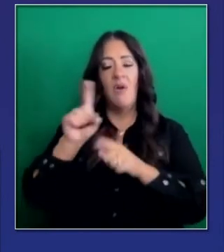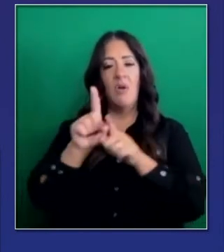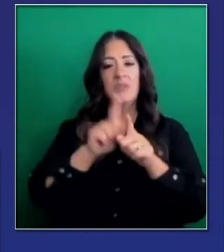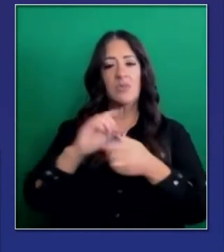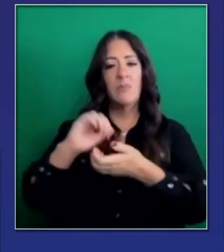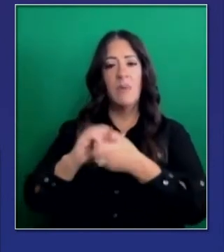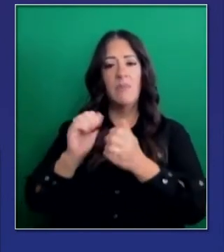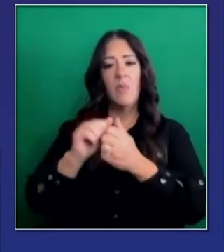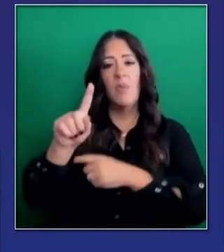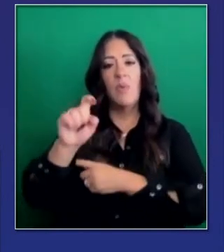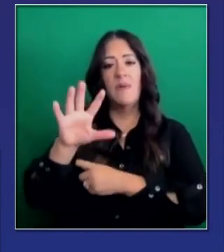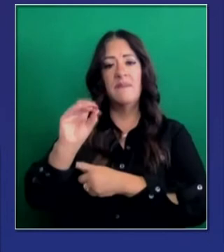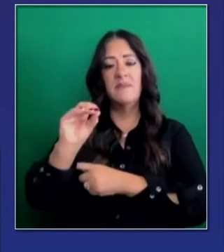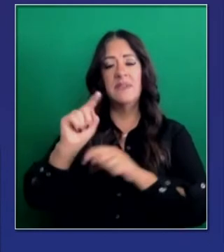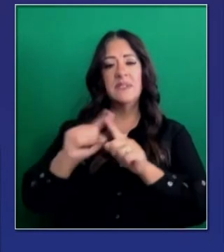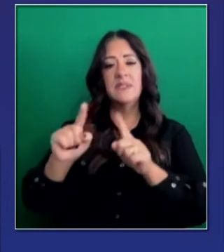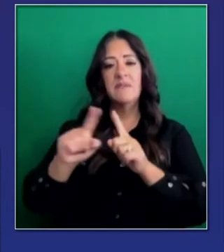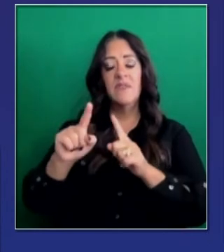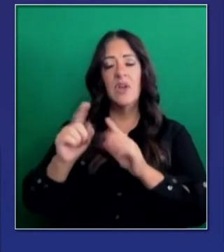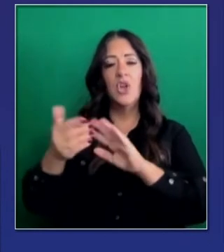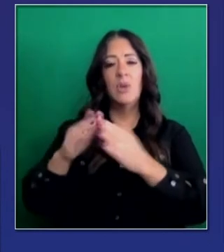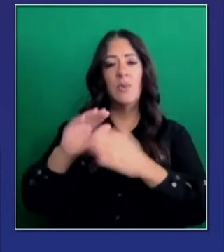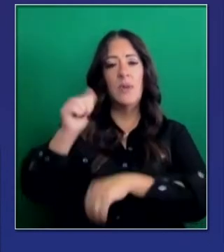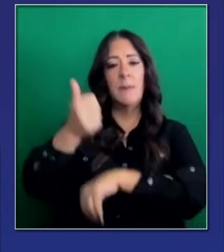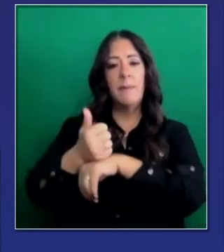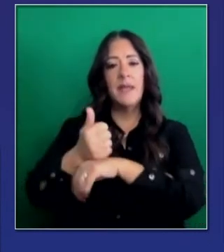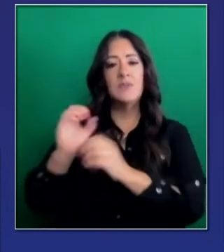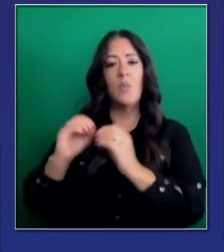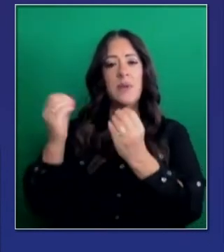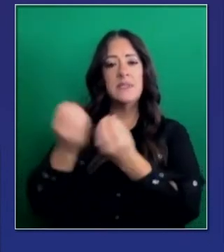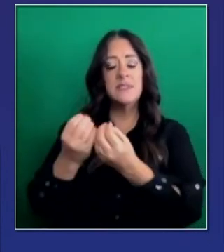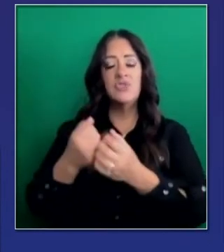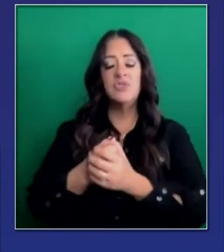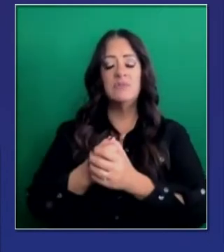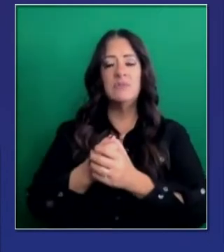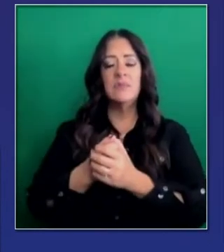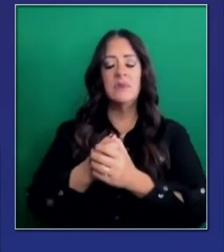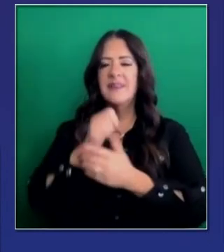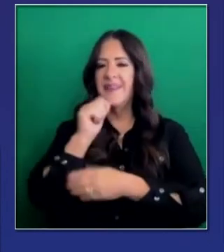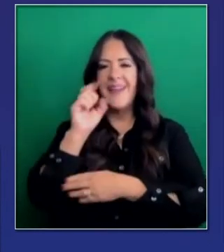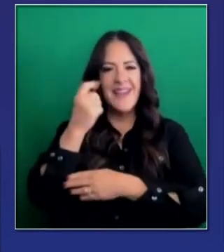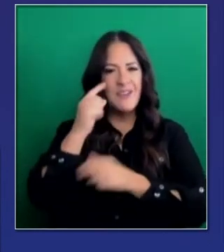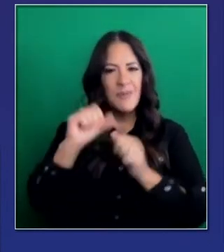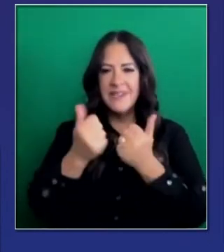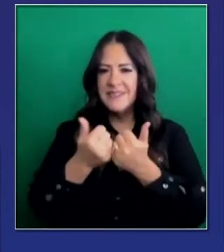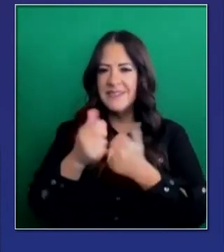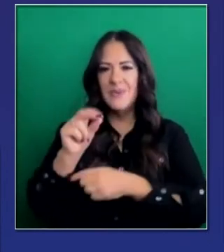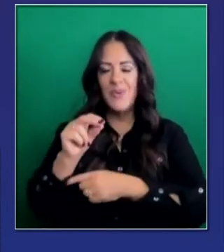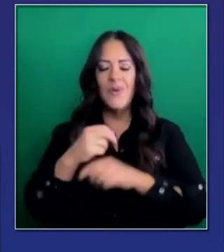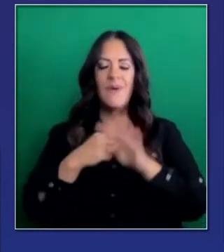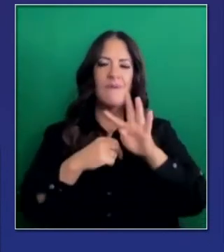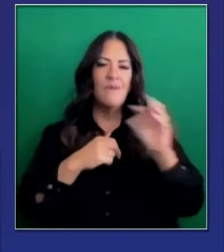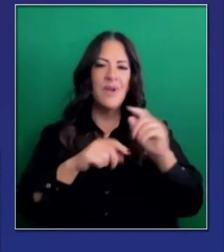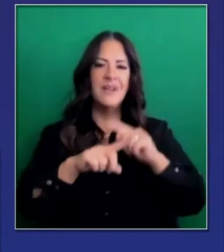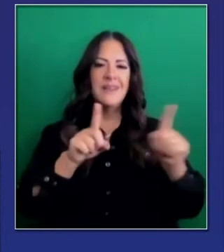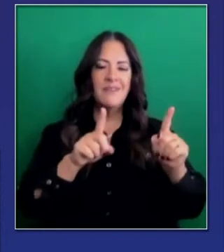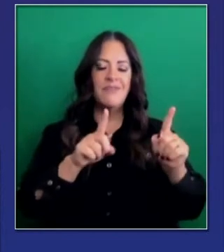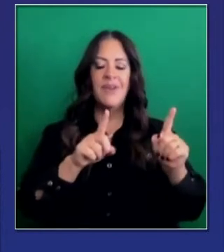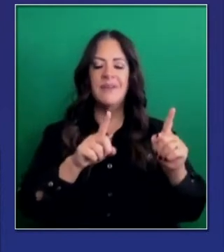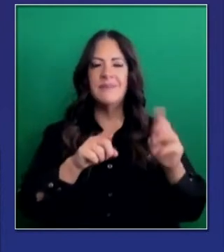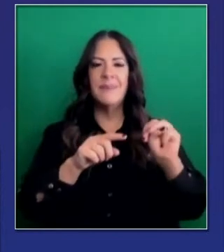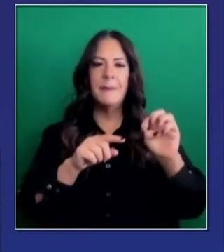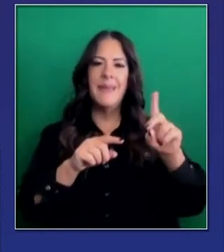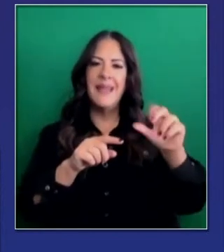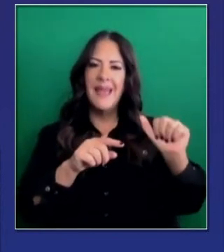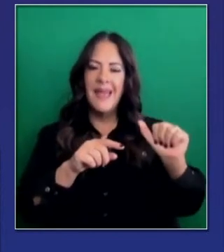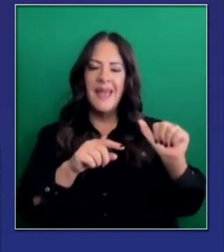no gubernamentales y con filantropía 40 centros de medios de